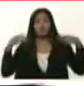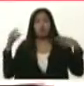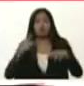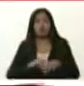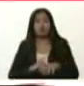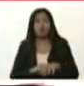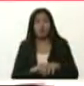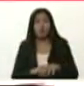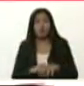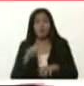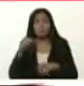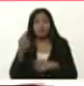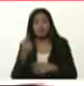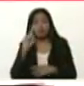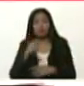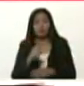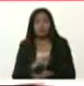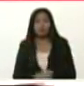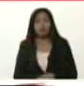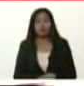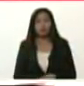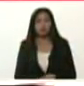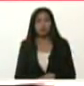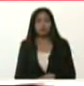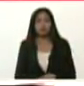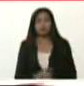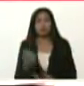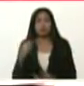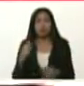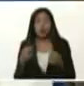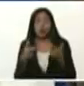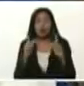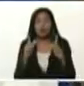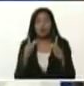hora y mañana. Tengo listo